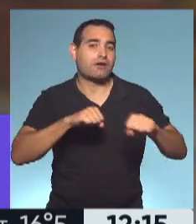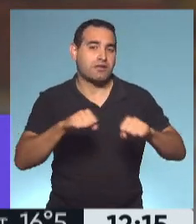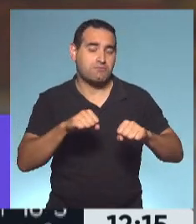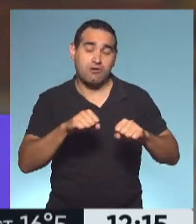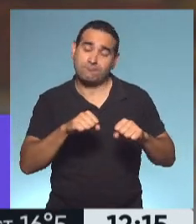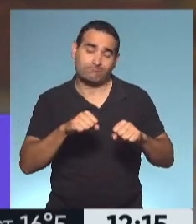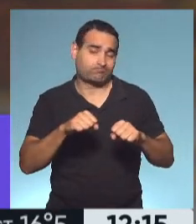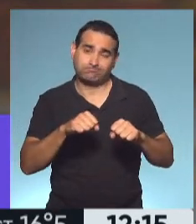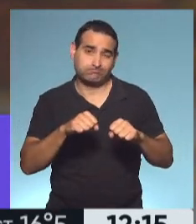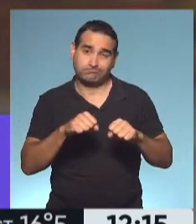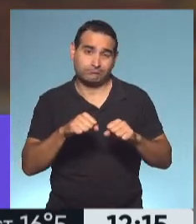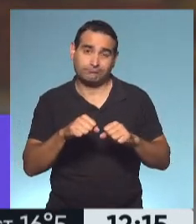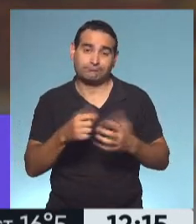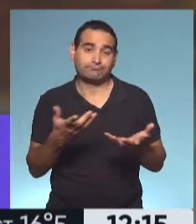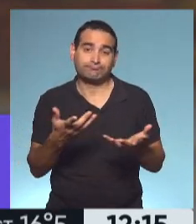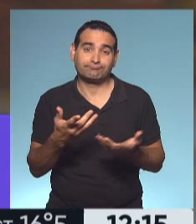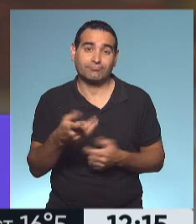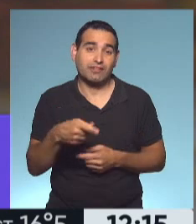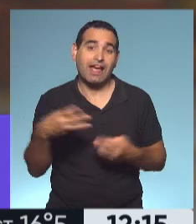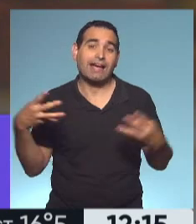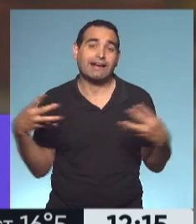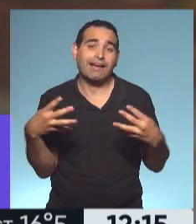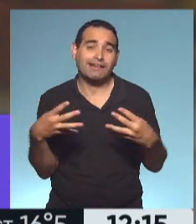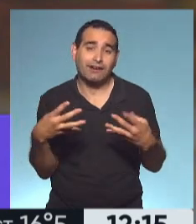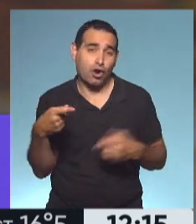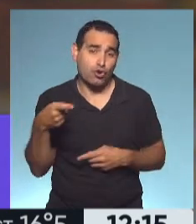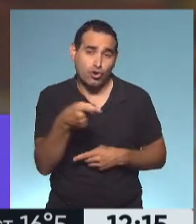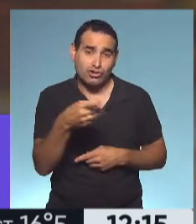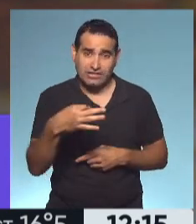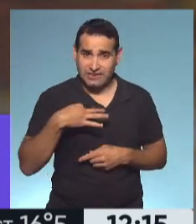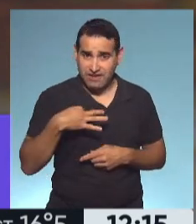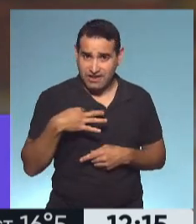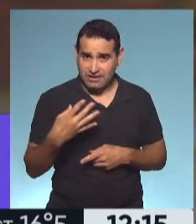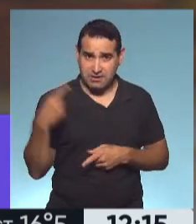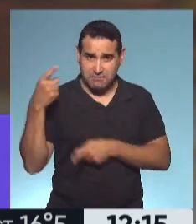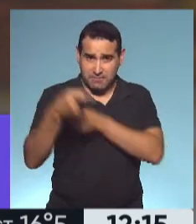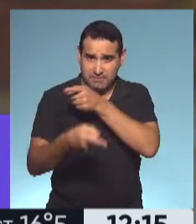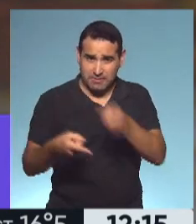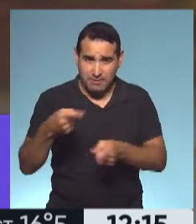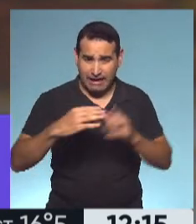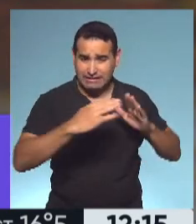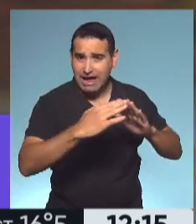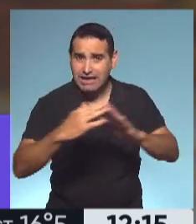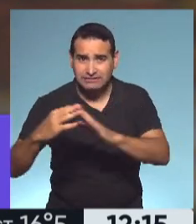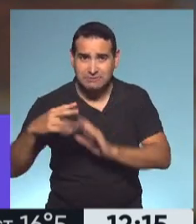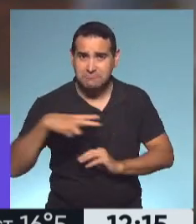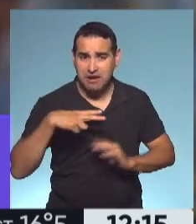Israel, lamentablemente termina siendo una guerra contra civiles que bombardea casas, que